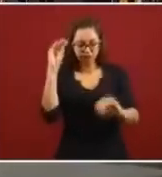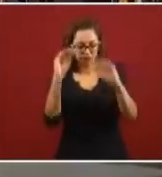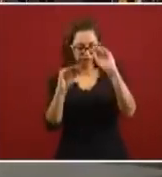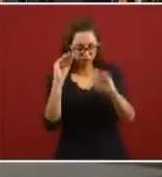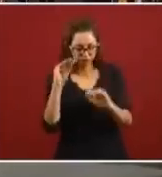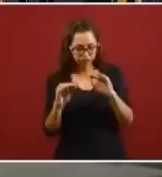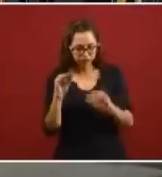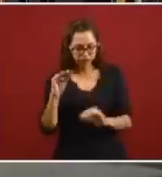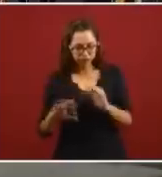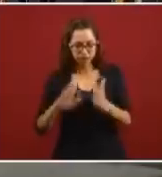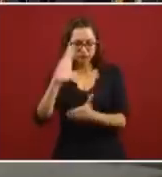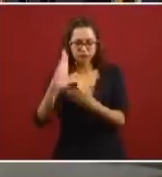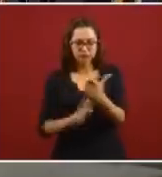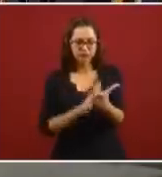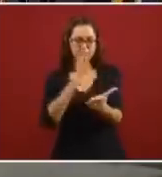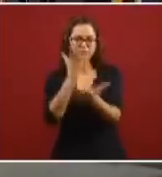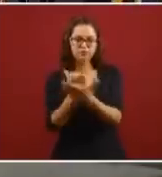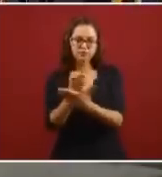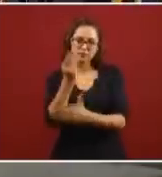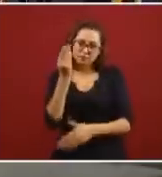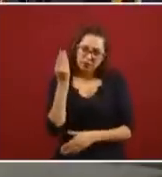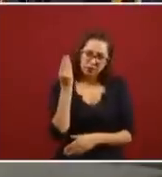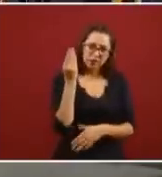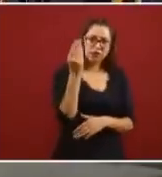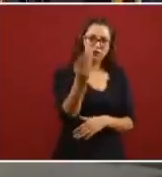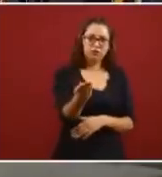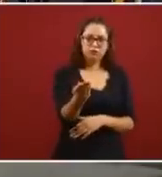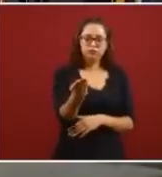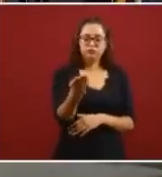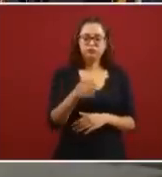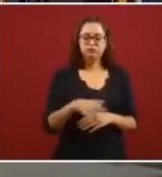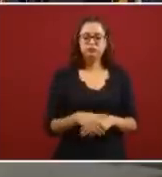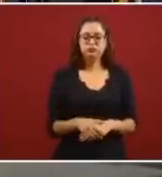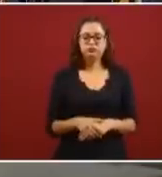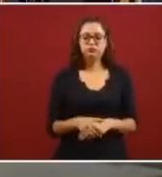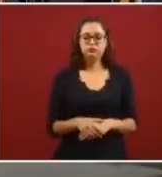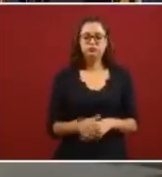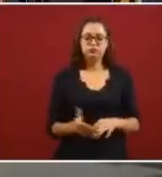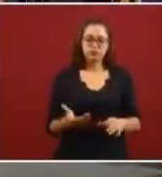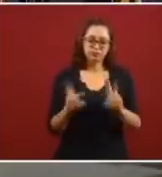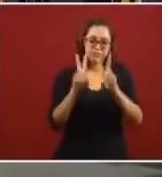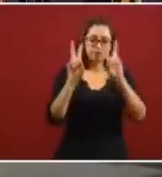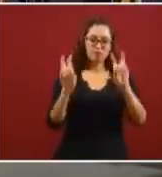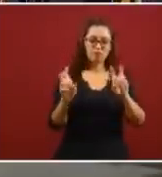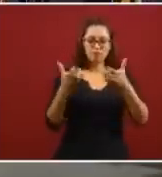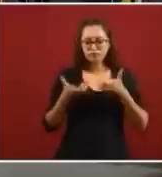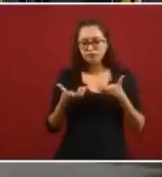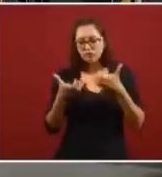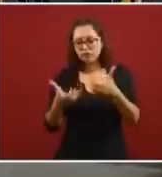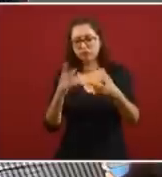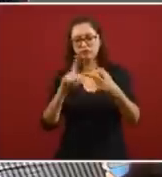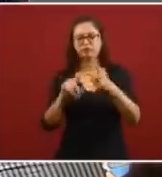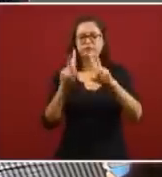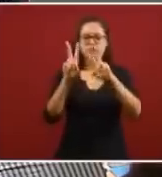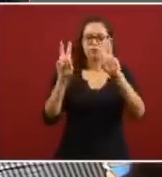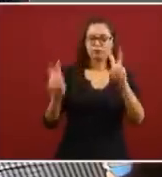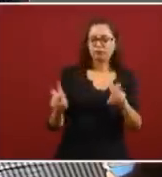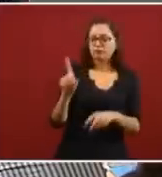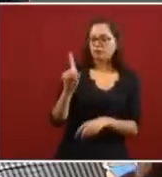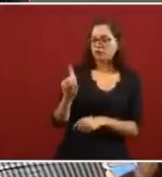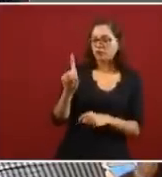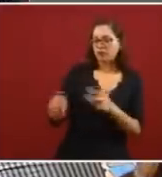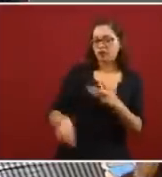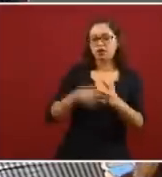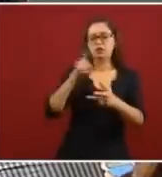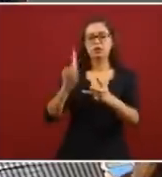algo increíble que el presidente Andrés Manuel López Obrador diga: tenía muchas ganas de verte,